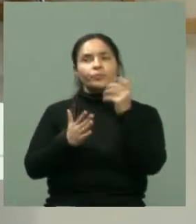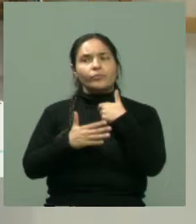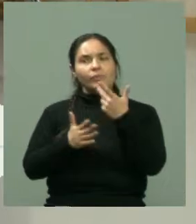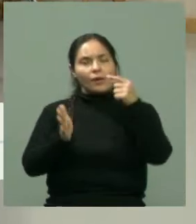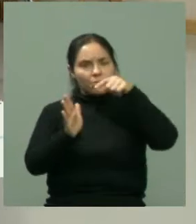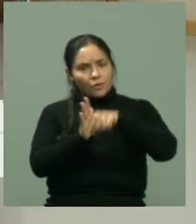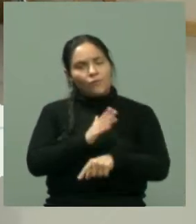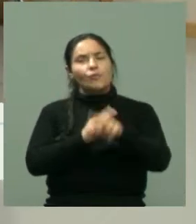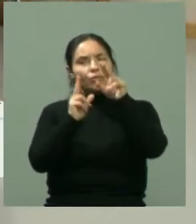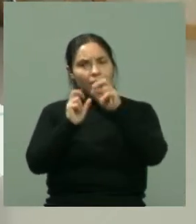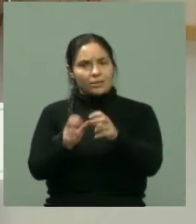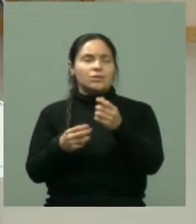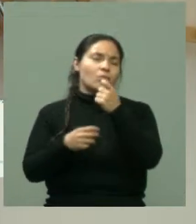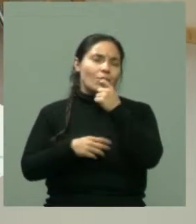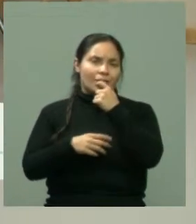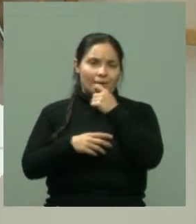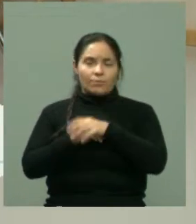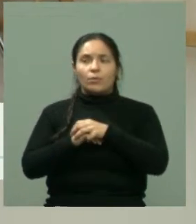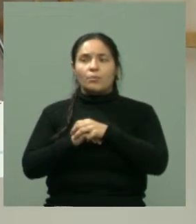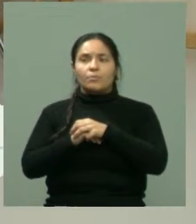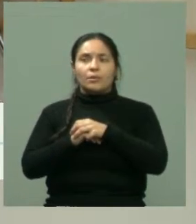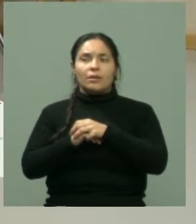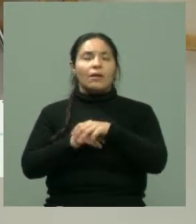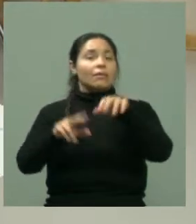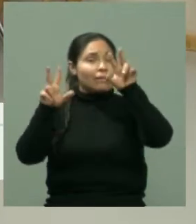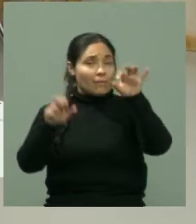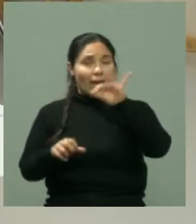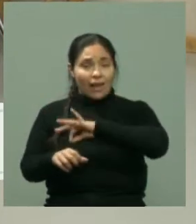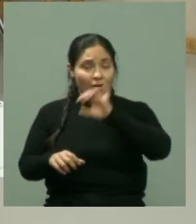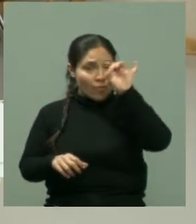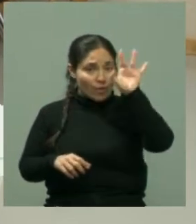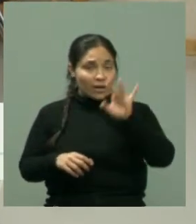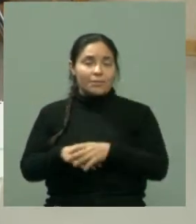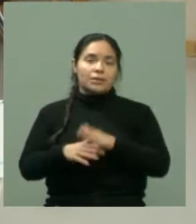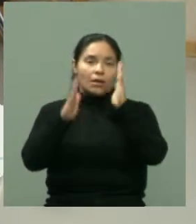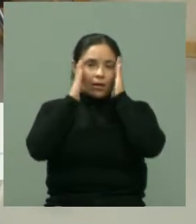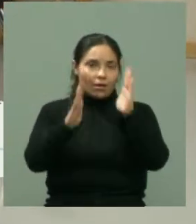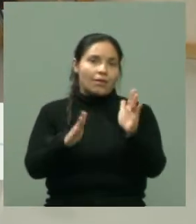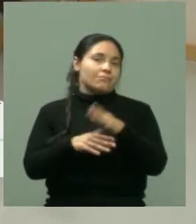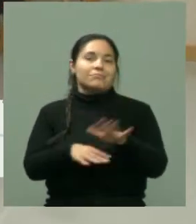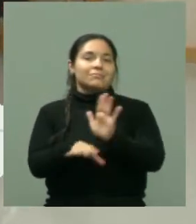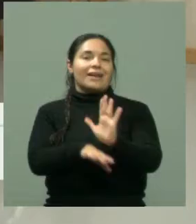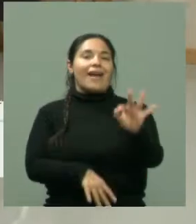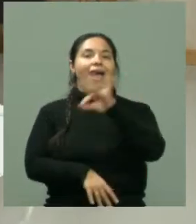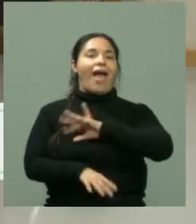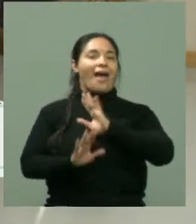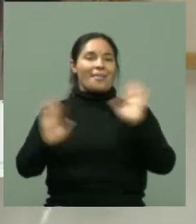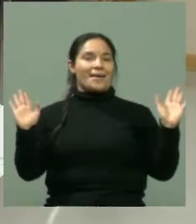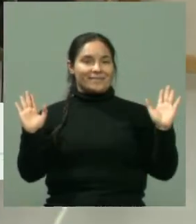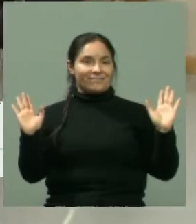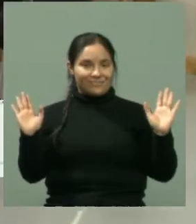pensar, bueno, si lo pensás netamente como ganancia, decís, bueno, lo hacemos, vamos por ese lado porque ganamos, pero hay